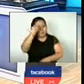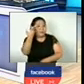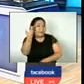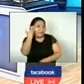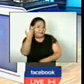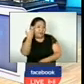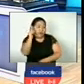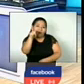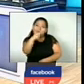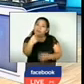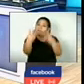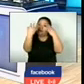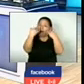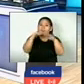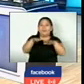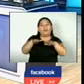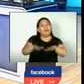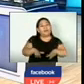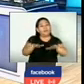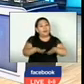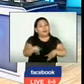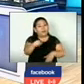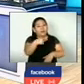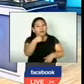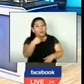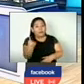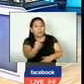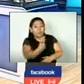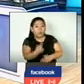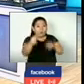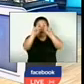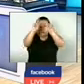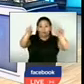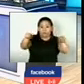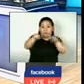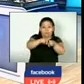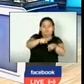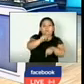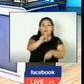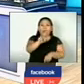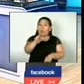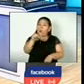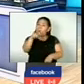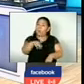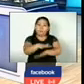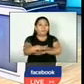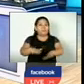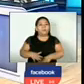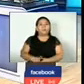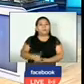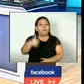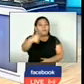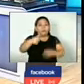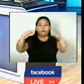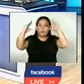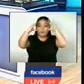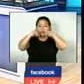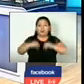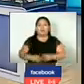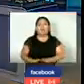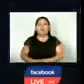así que gracias a ustedes y por supuesto también a quienes nos ven a través de la señal de canal 12 es todo por nuestra parte buenas noches